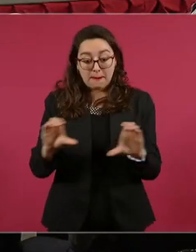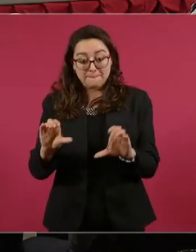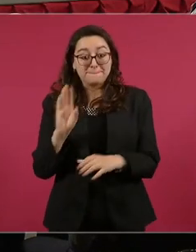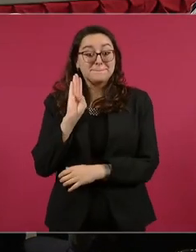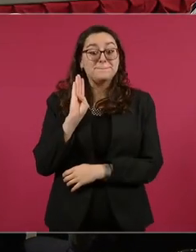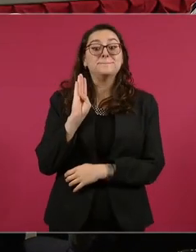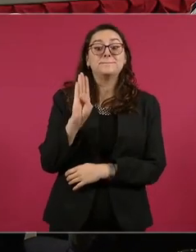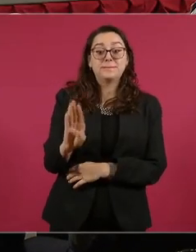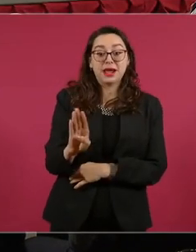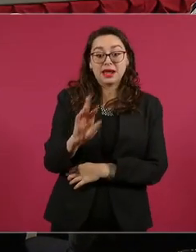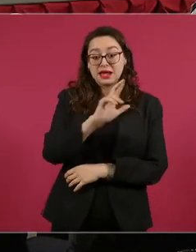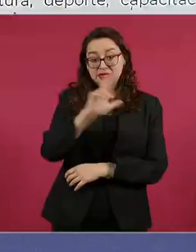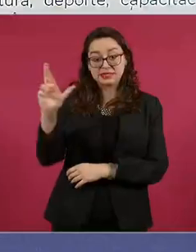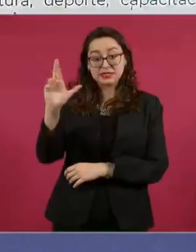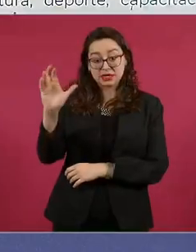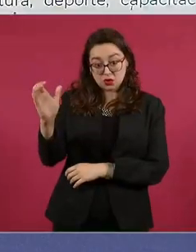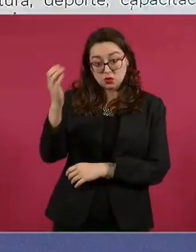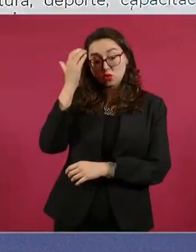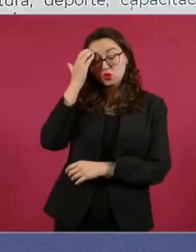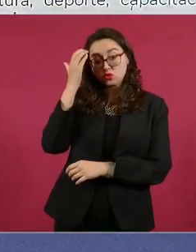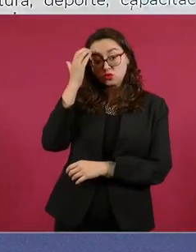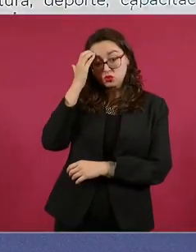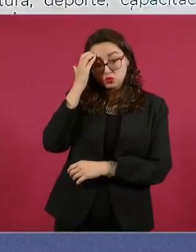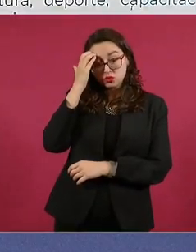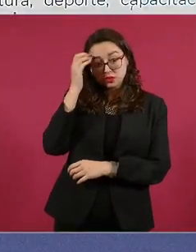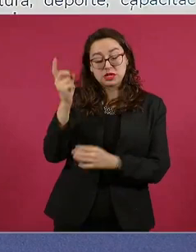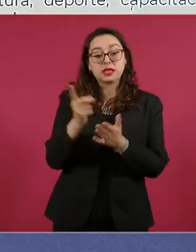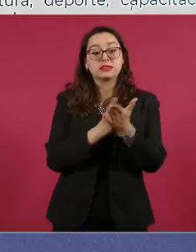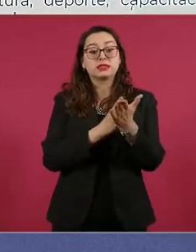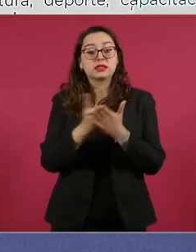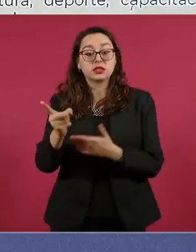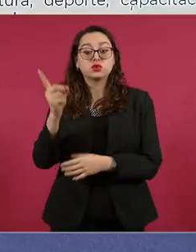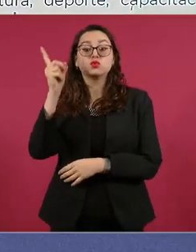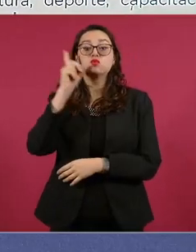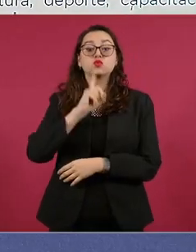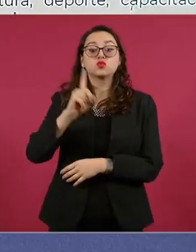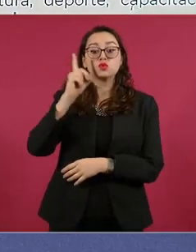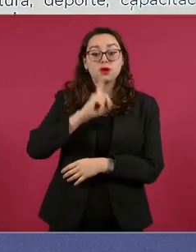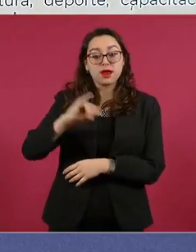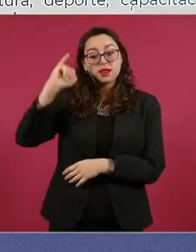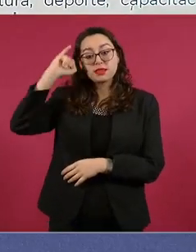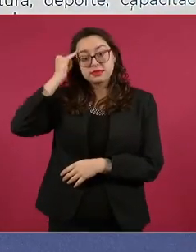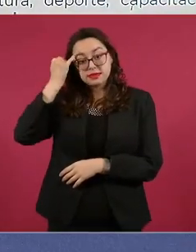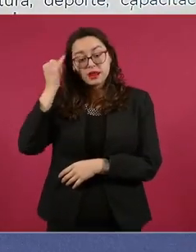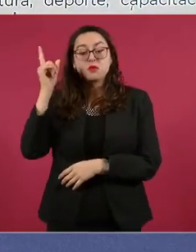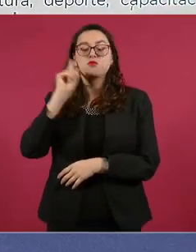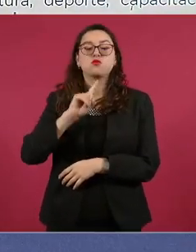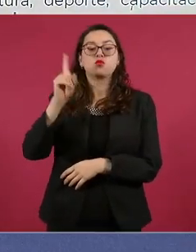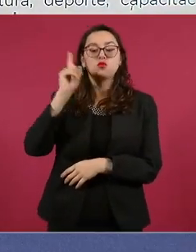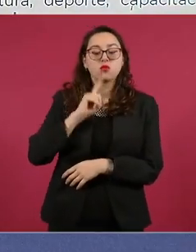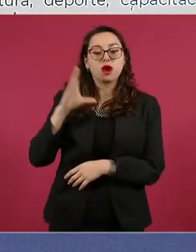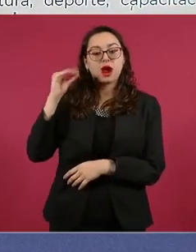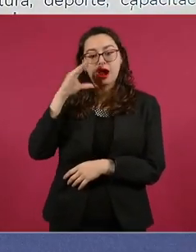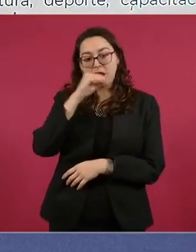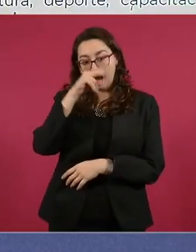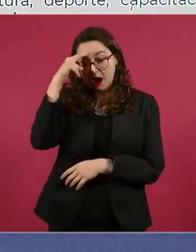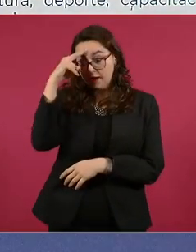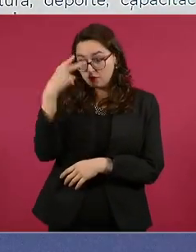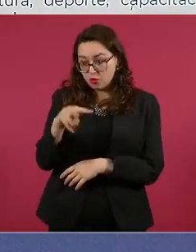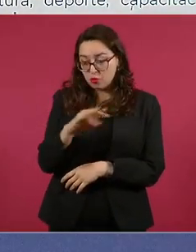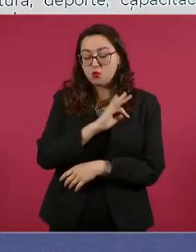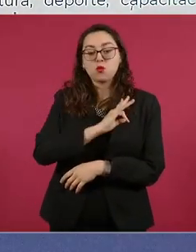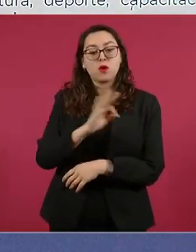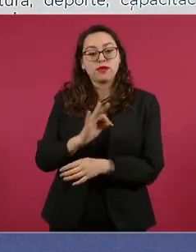se está reconociendo y garantizando los derechos de las mujeres indígenas y afromexicanas a la participación, toma